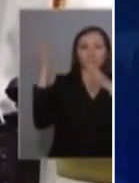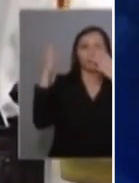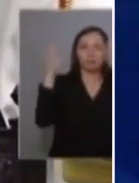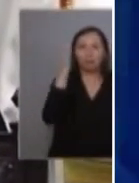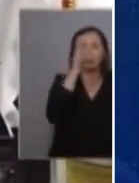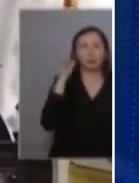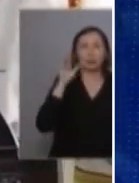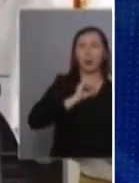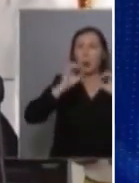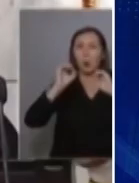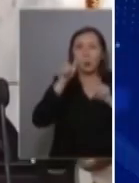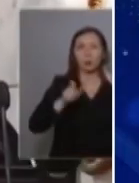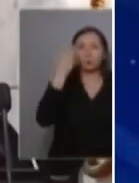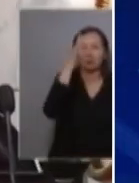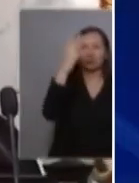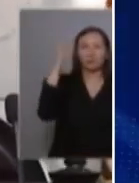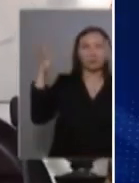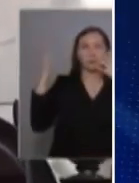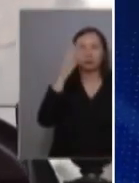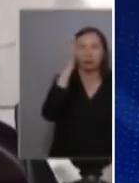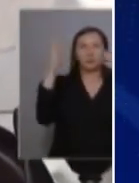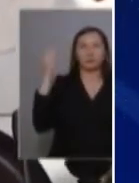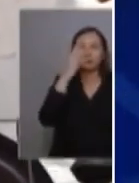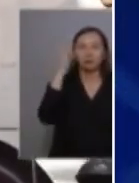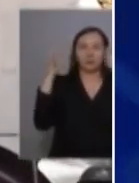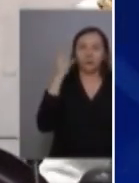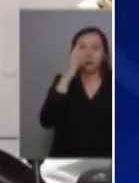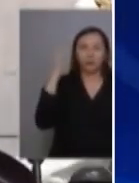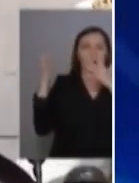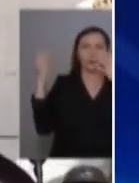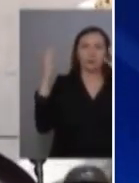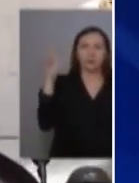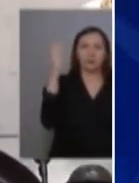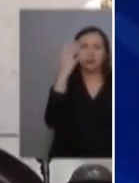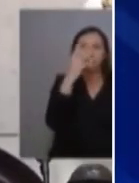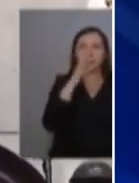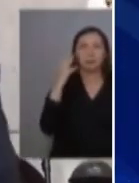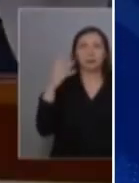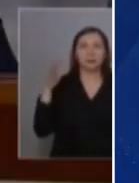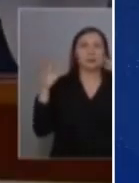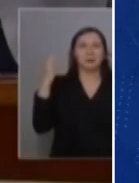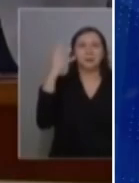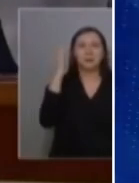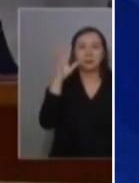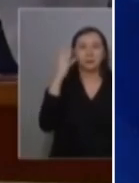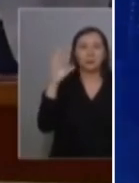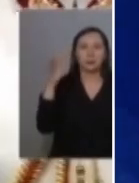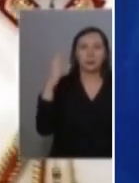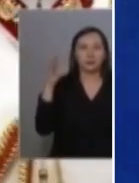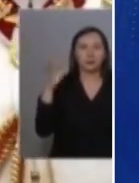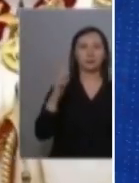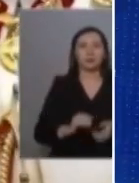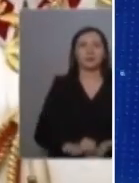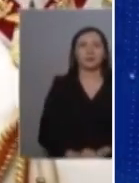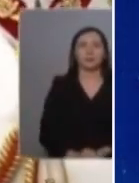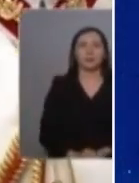habían ganado holgadamente aquella elección de constituyentes, se sintieron dueños absolutos de la